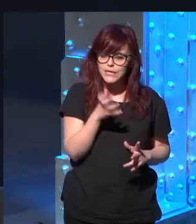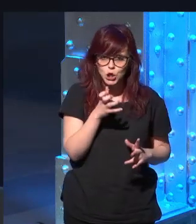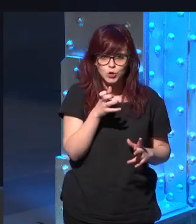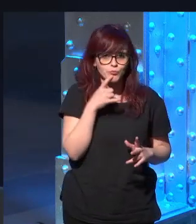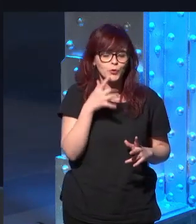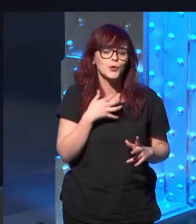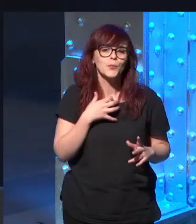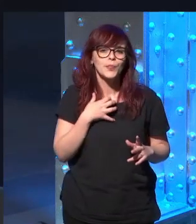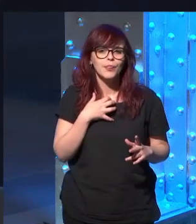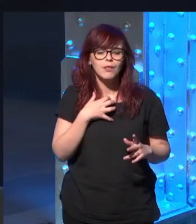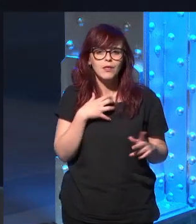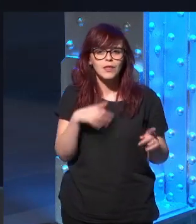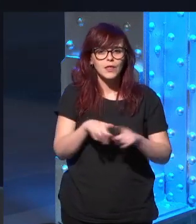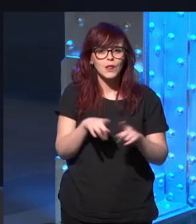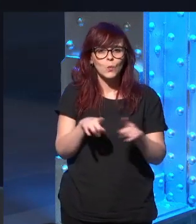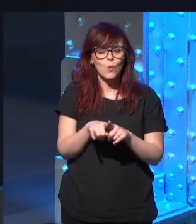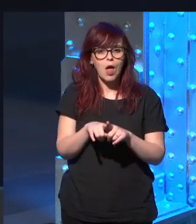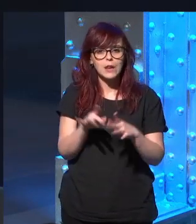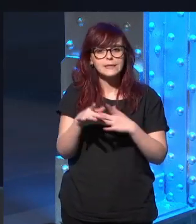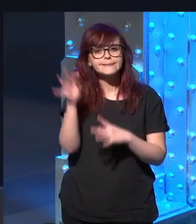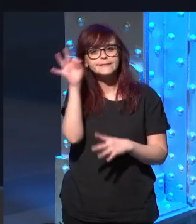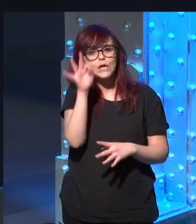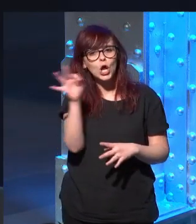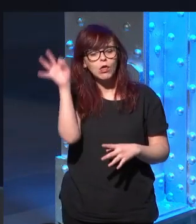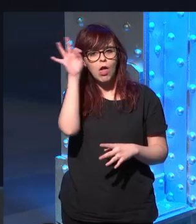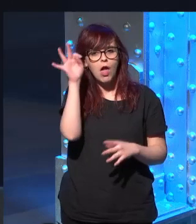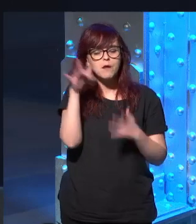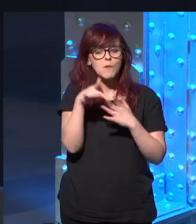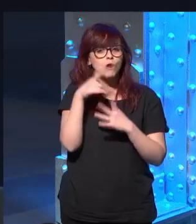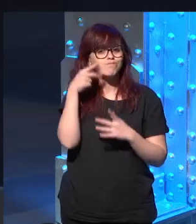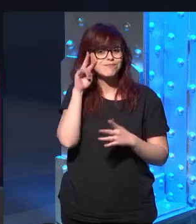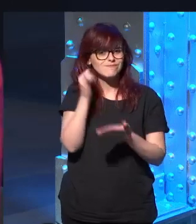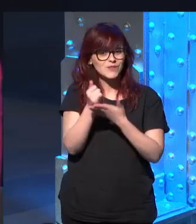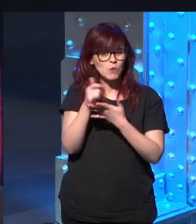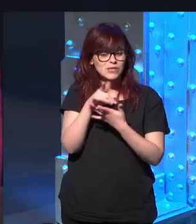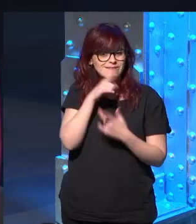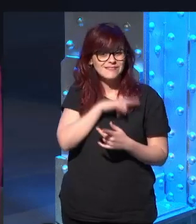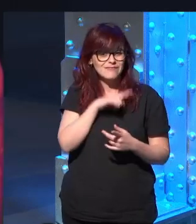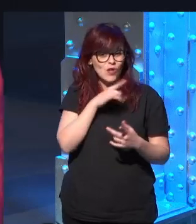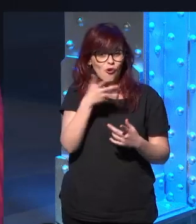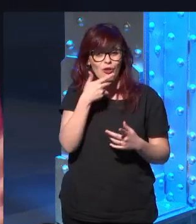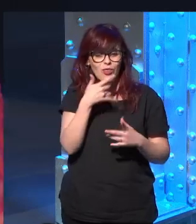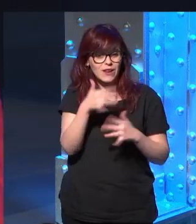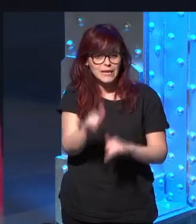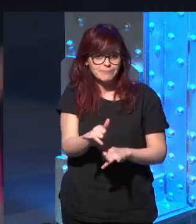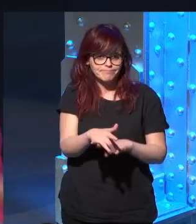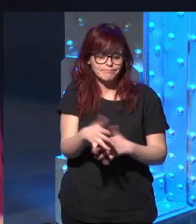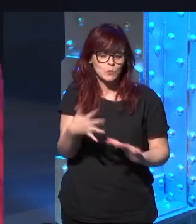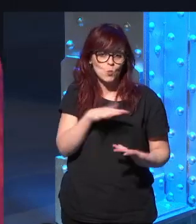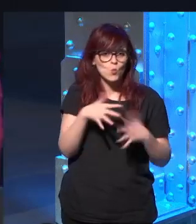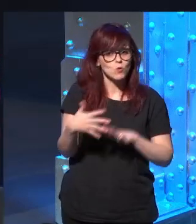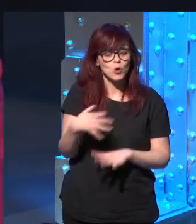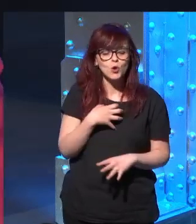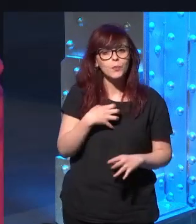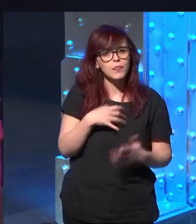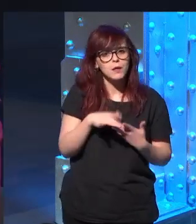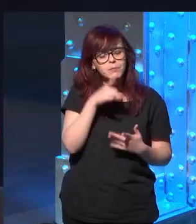puede resolver desde la teoría del que no lo ha experimentado, ¿no? Entonces, he